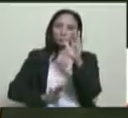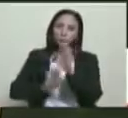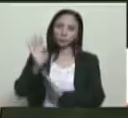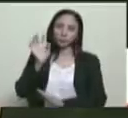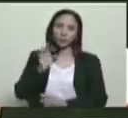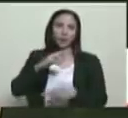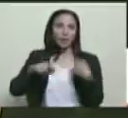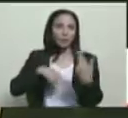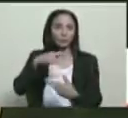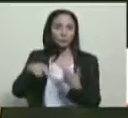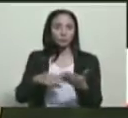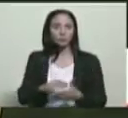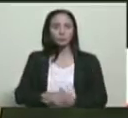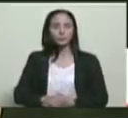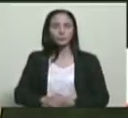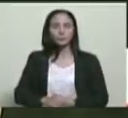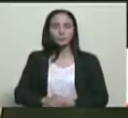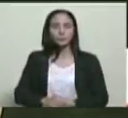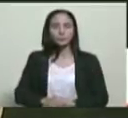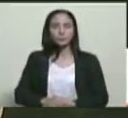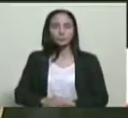revolución.